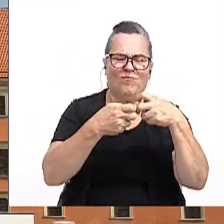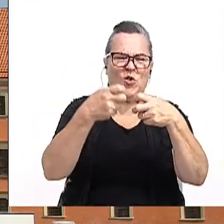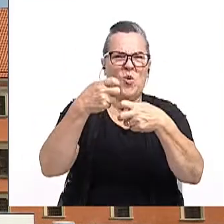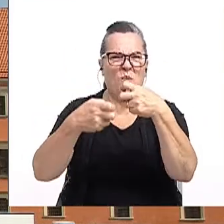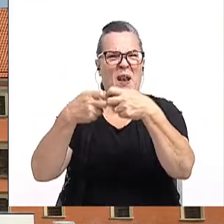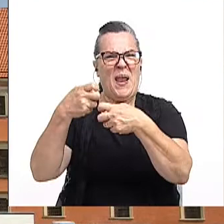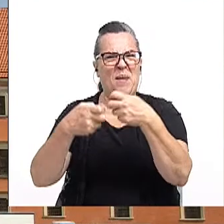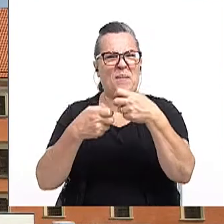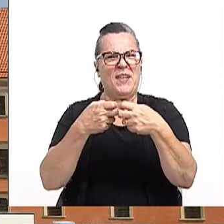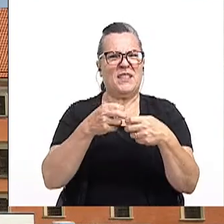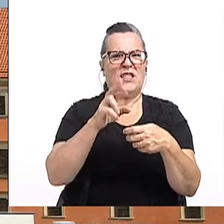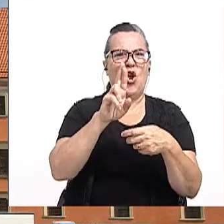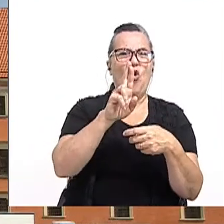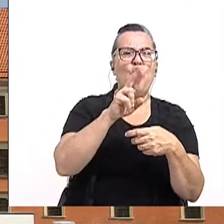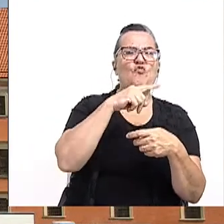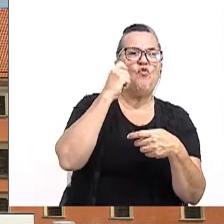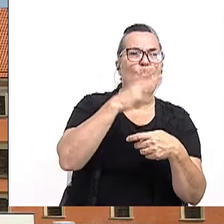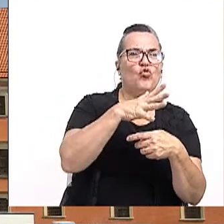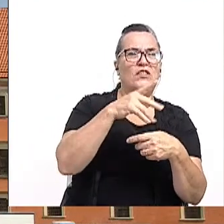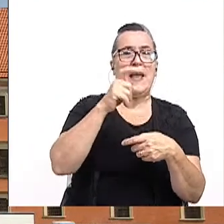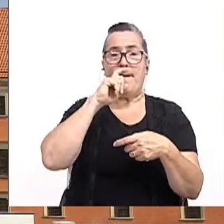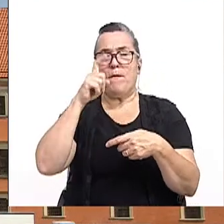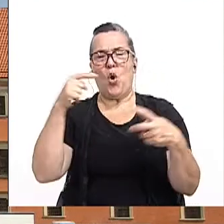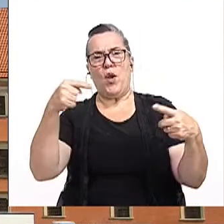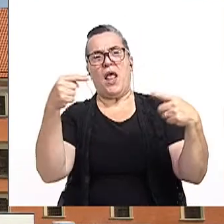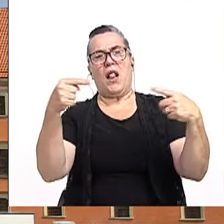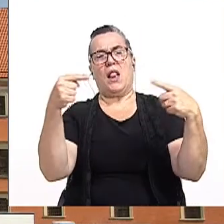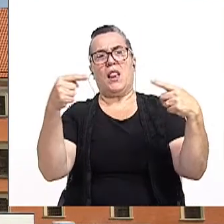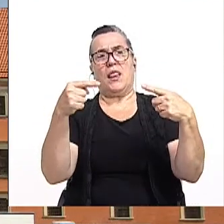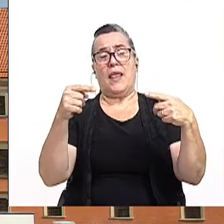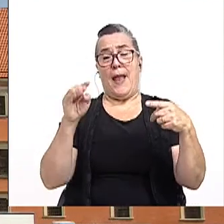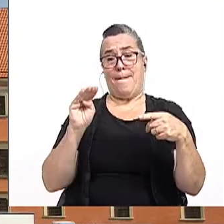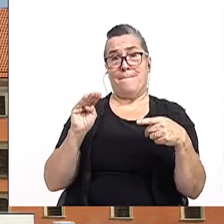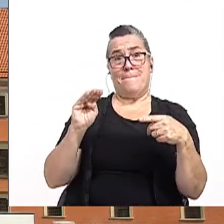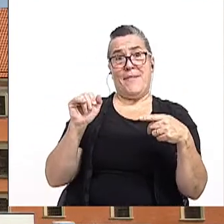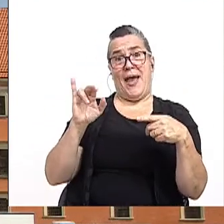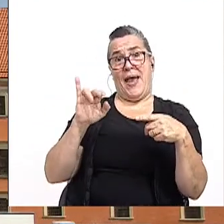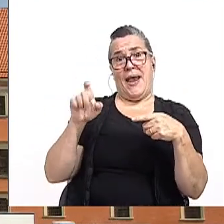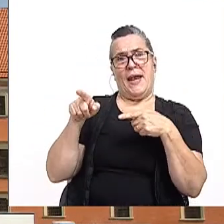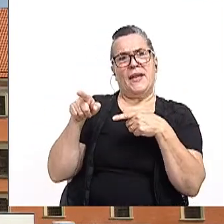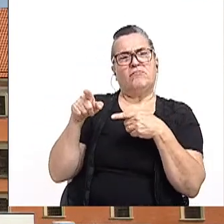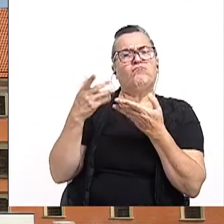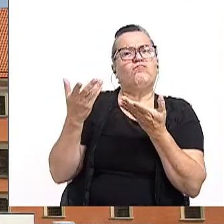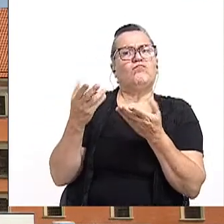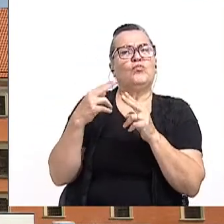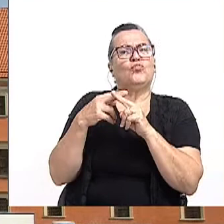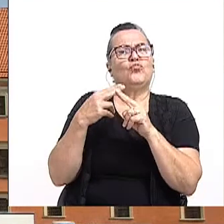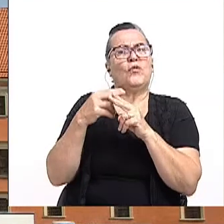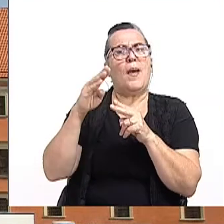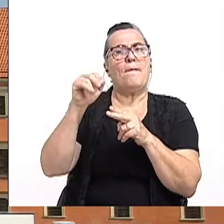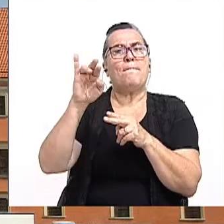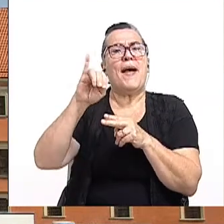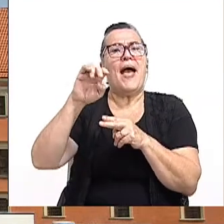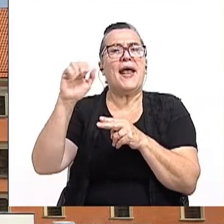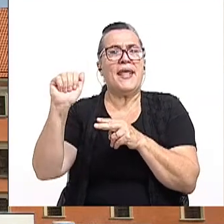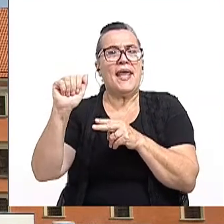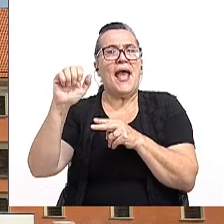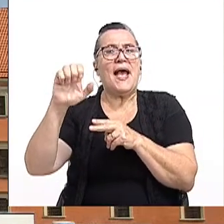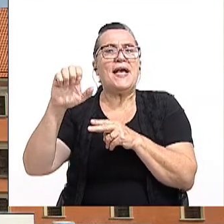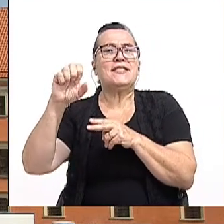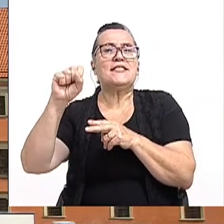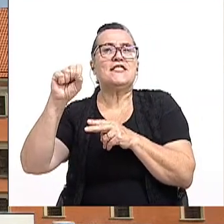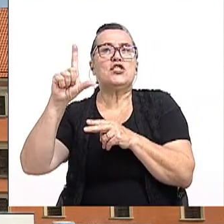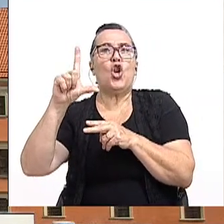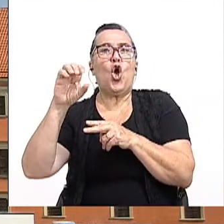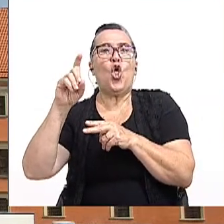que tenía Rusia con Polonia, Marie Curie, en ese momento, su nombre era María Sklodowska,